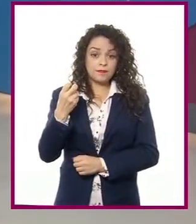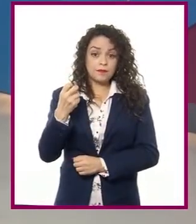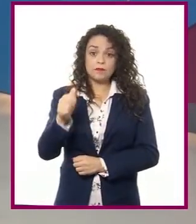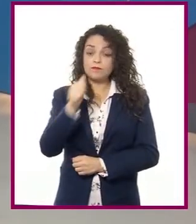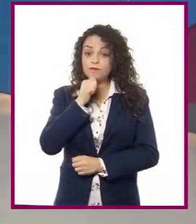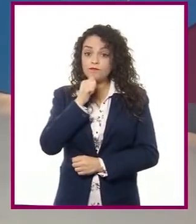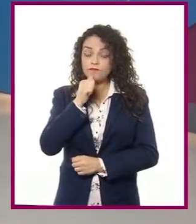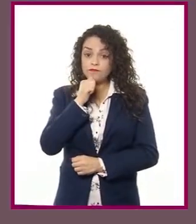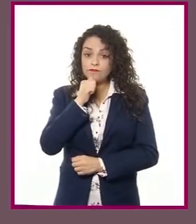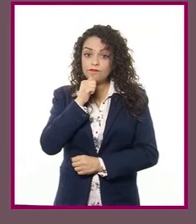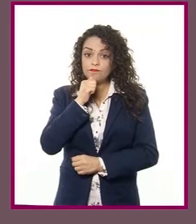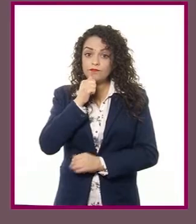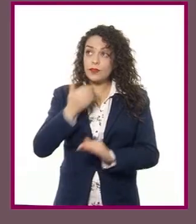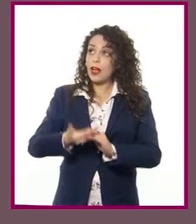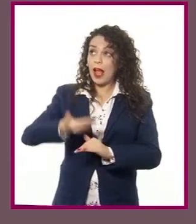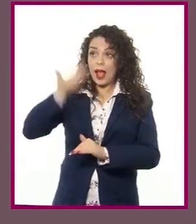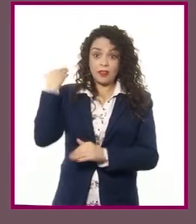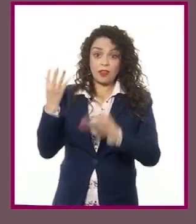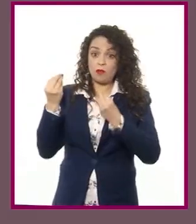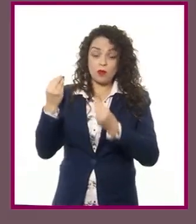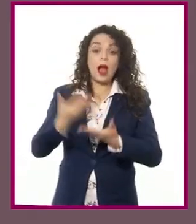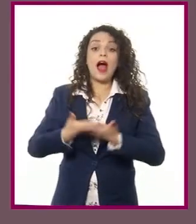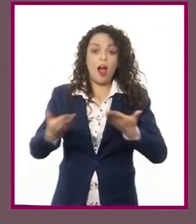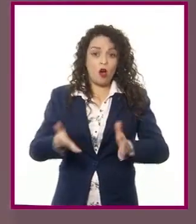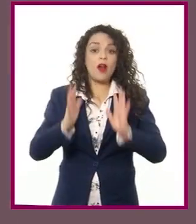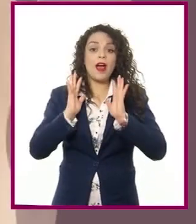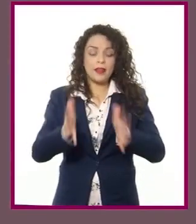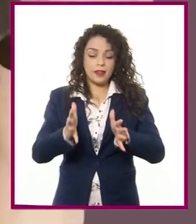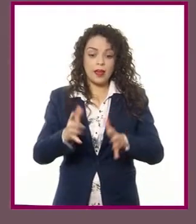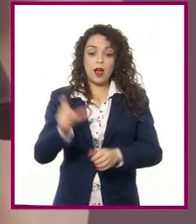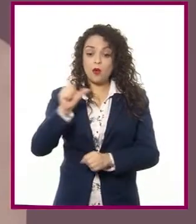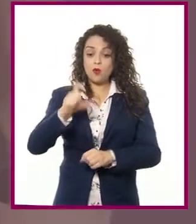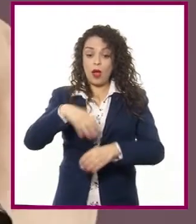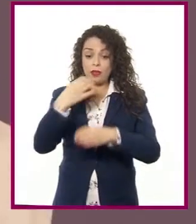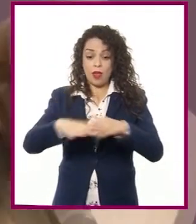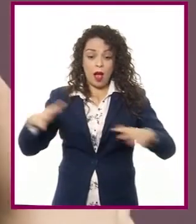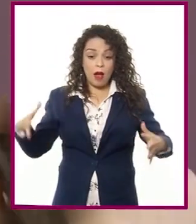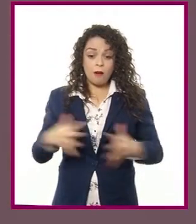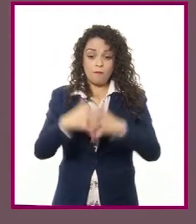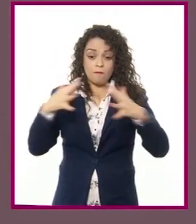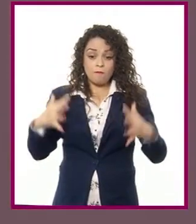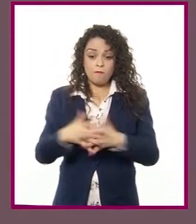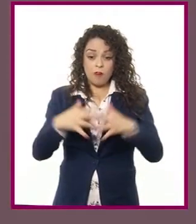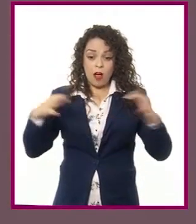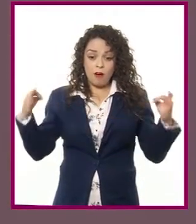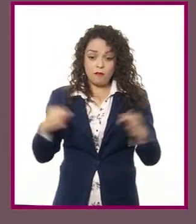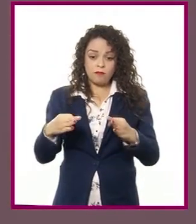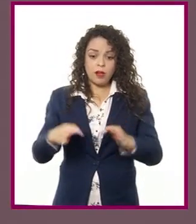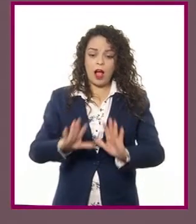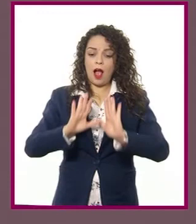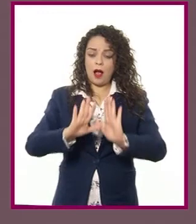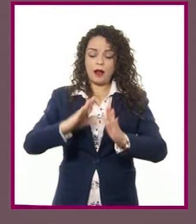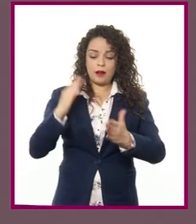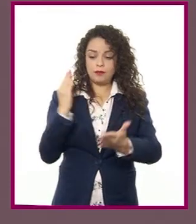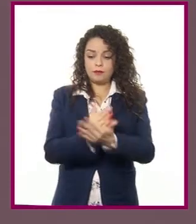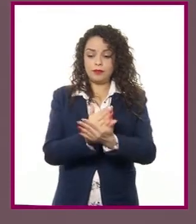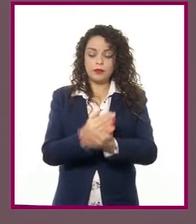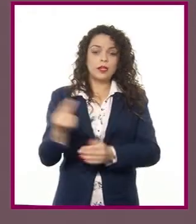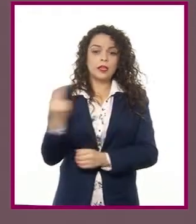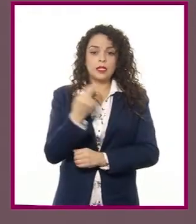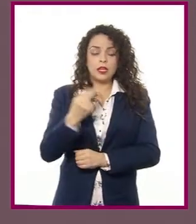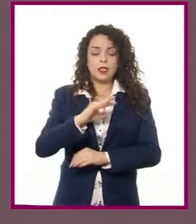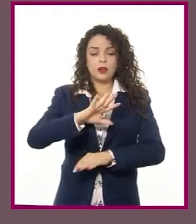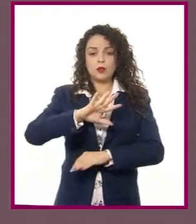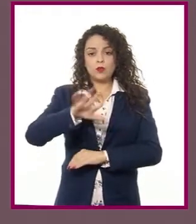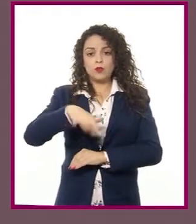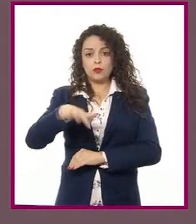las últimas décadas. Tras el fin de la Guerra Fría, se buscó la consolidación de un mundo globalizado, en donde el